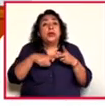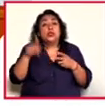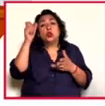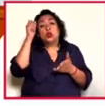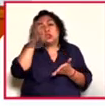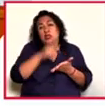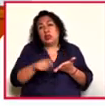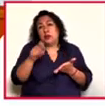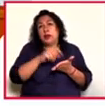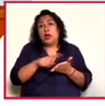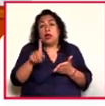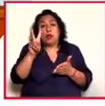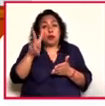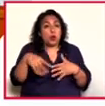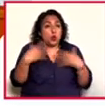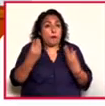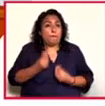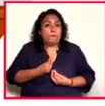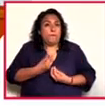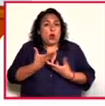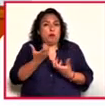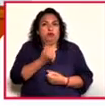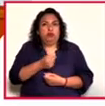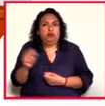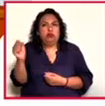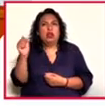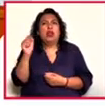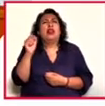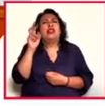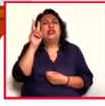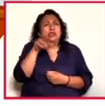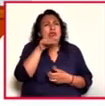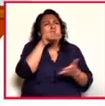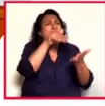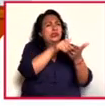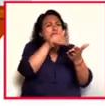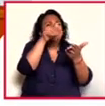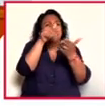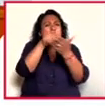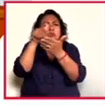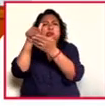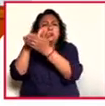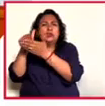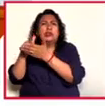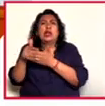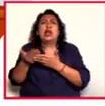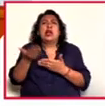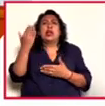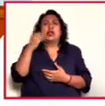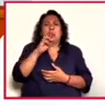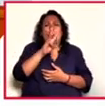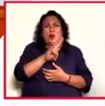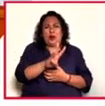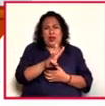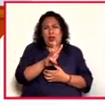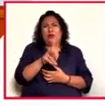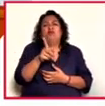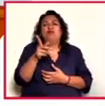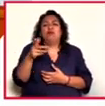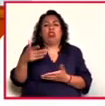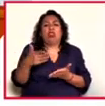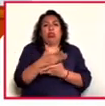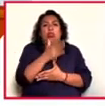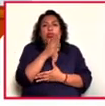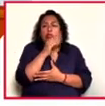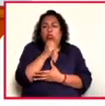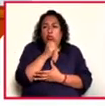mostró estas dotes poéticas, tocó varias veces la puerta de la entonces W, donde no lo dejaban entrar. No, es que